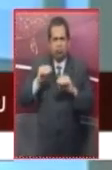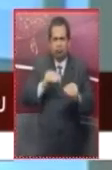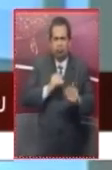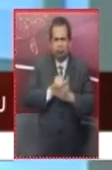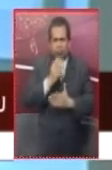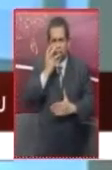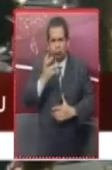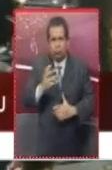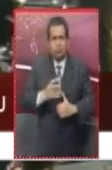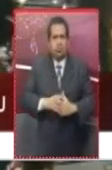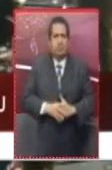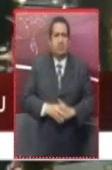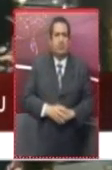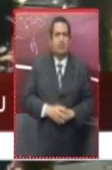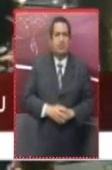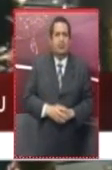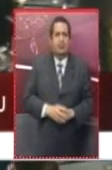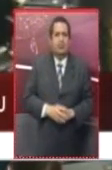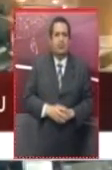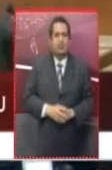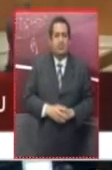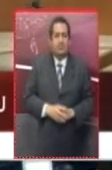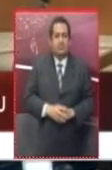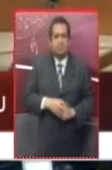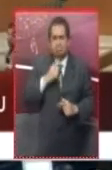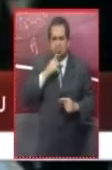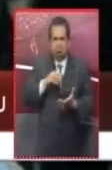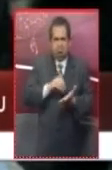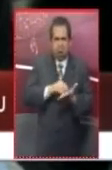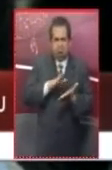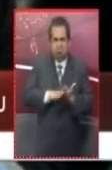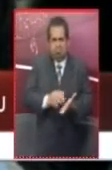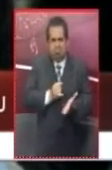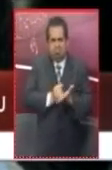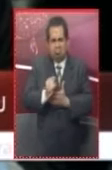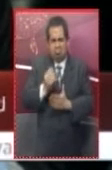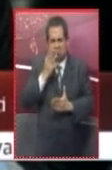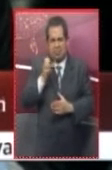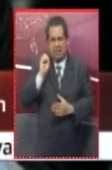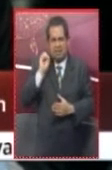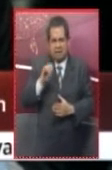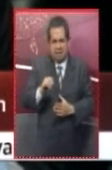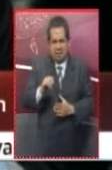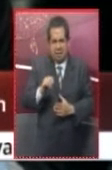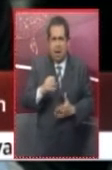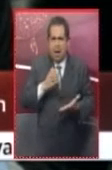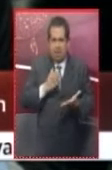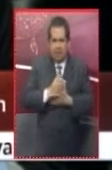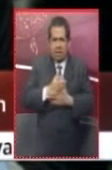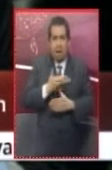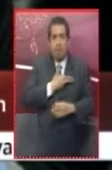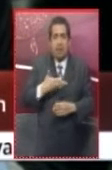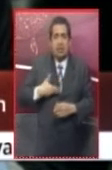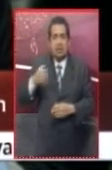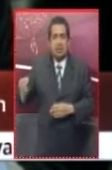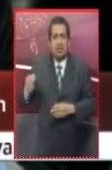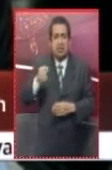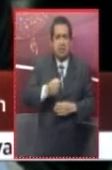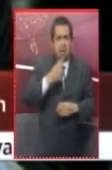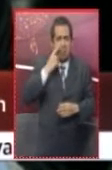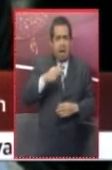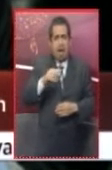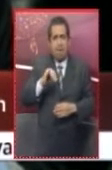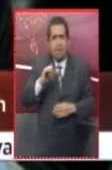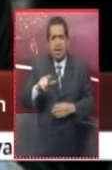Unidos. En consecuencia, se ratifica el nombramiento que el titular del Poder Ejecutivo Federal expidiera a favor del